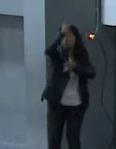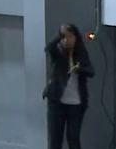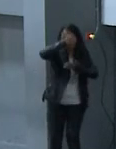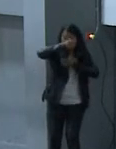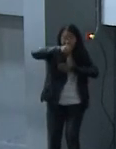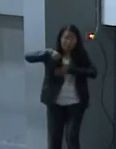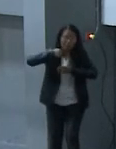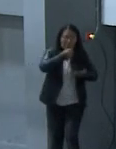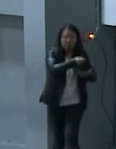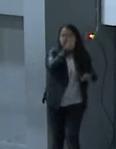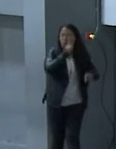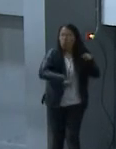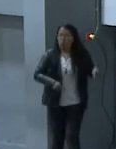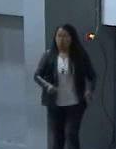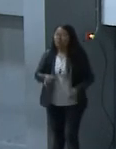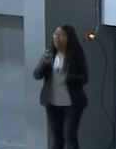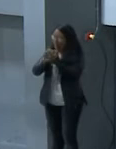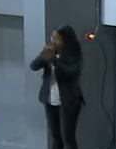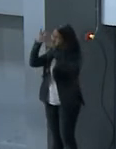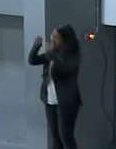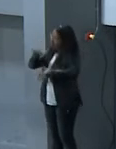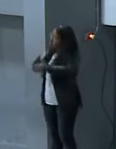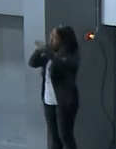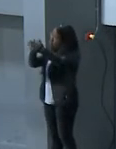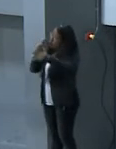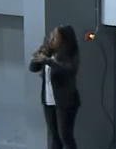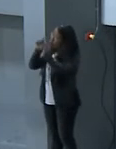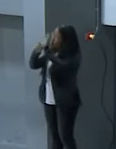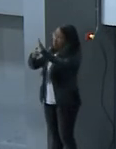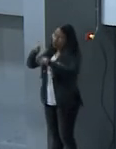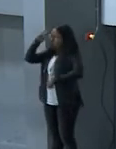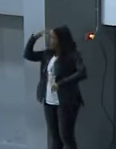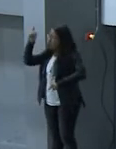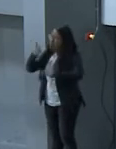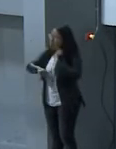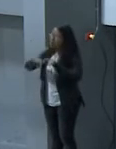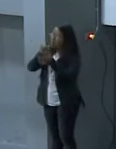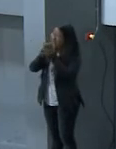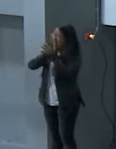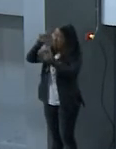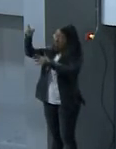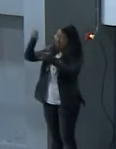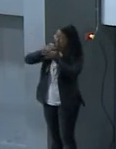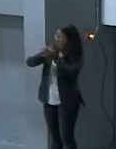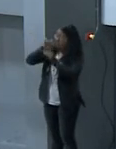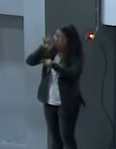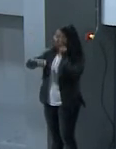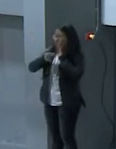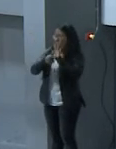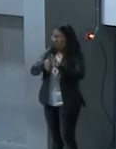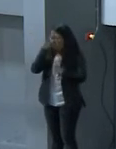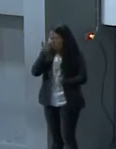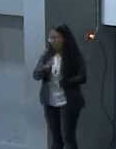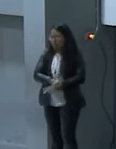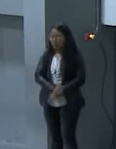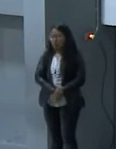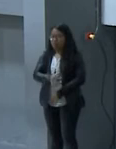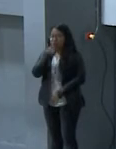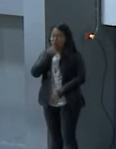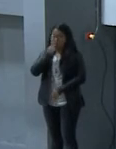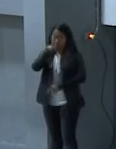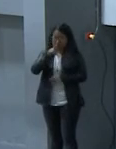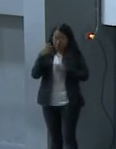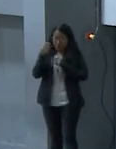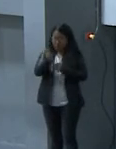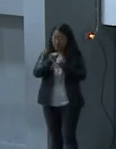eso lo queremos refutar y decimos acá, no nos parece que recoja una buena voluntad mencionarlo. ¿Por qué? Porque ese dinero quedó